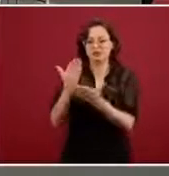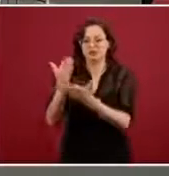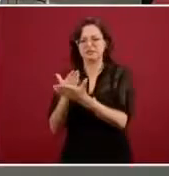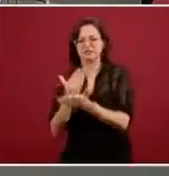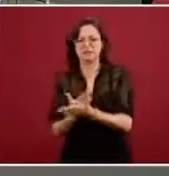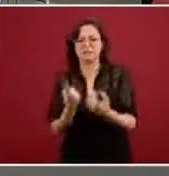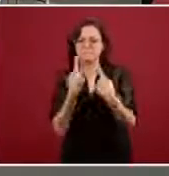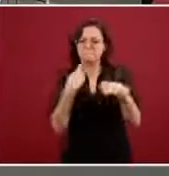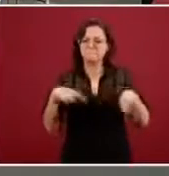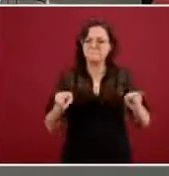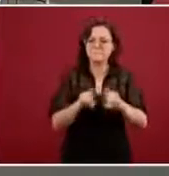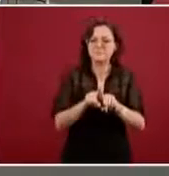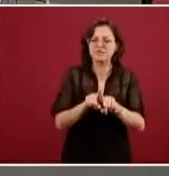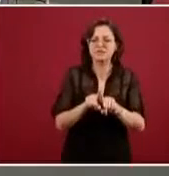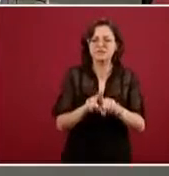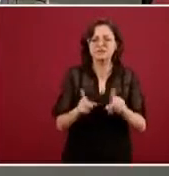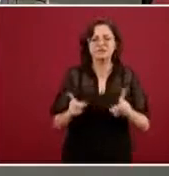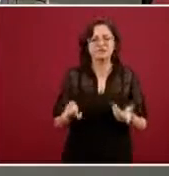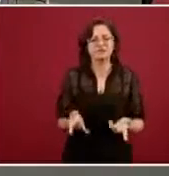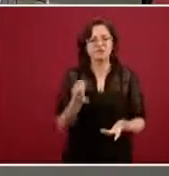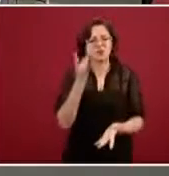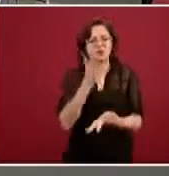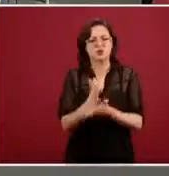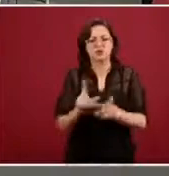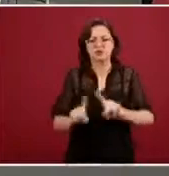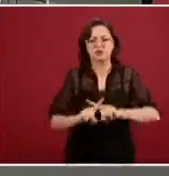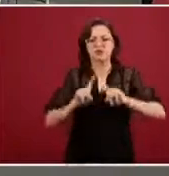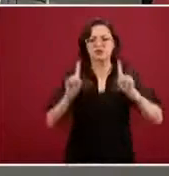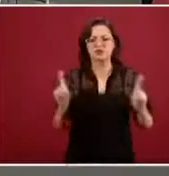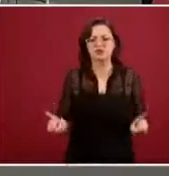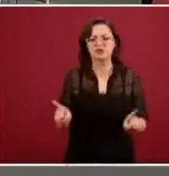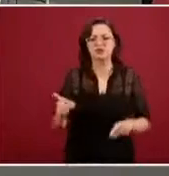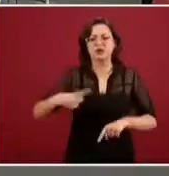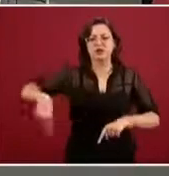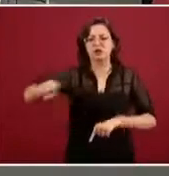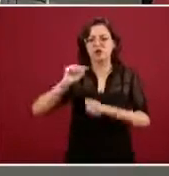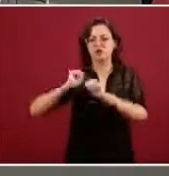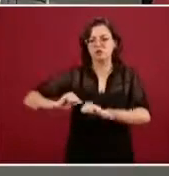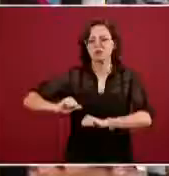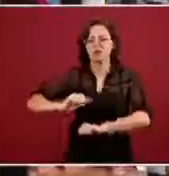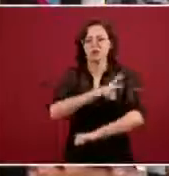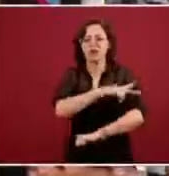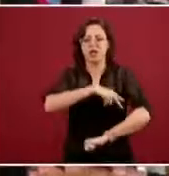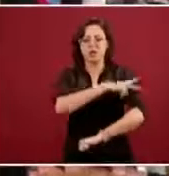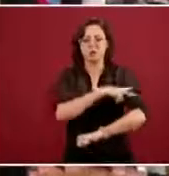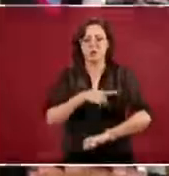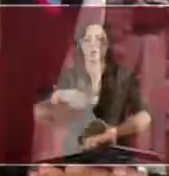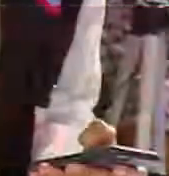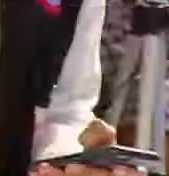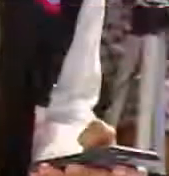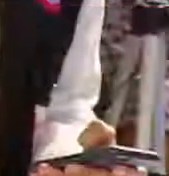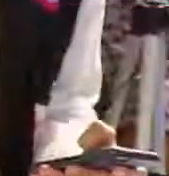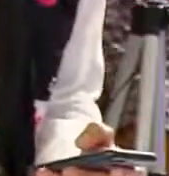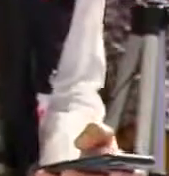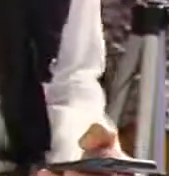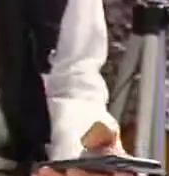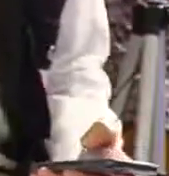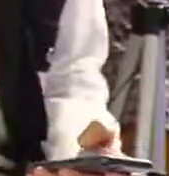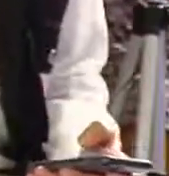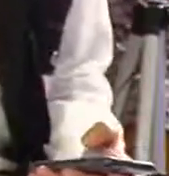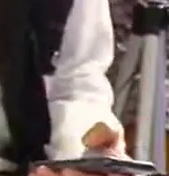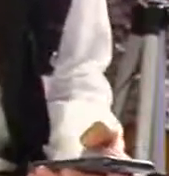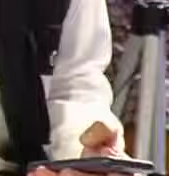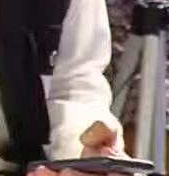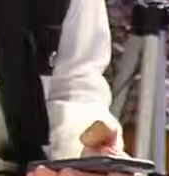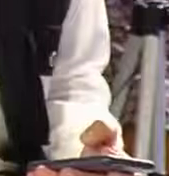sea, lo único que cambia es que se va a poner a consulta de los vocales, en donde entiendo serían secretarios de Estado y